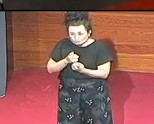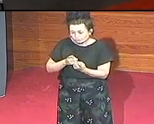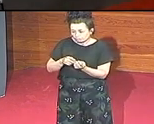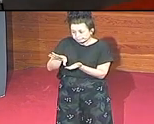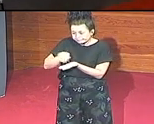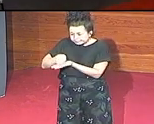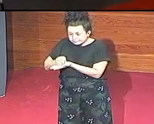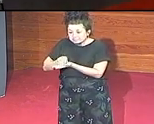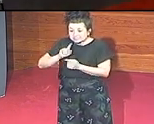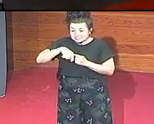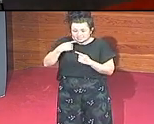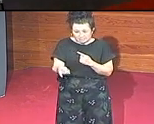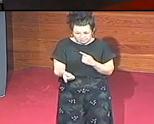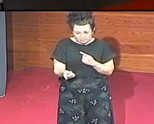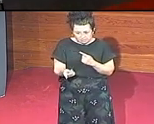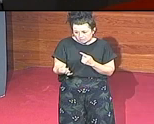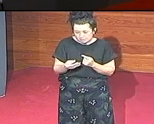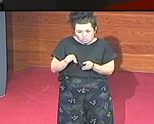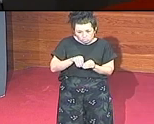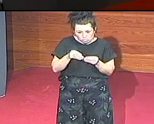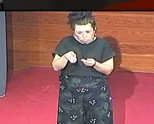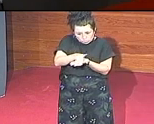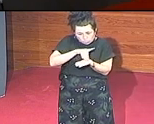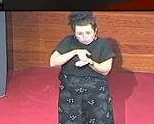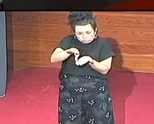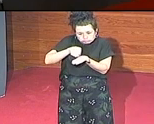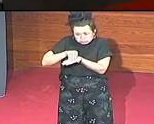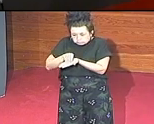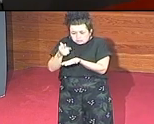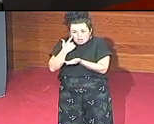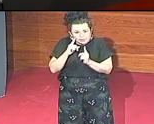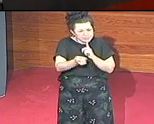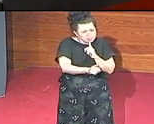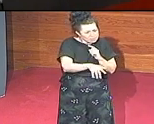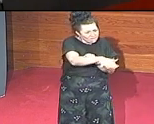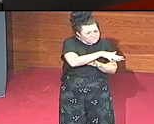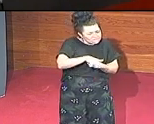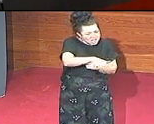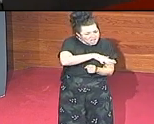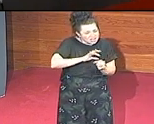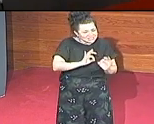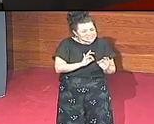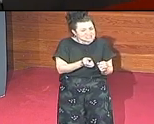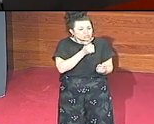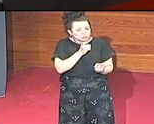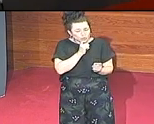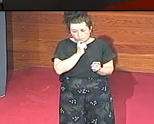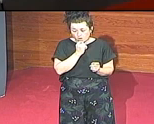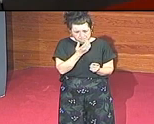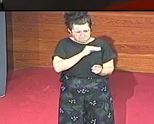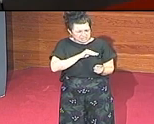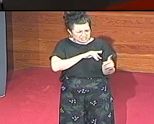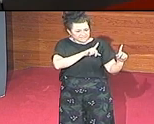y luego claro tuve que documentar de cómo eran esos barrios en bilbao no hay bastantes fotografías de cómo eran